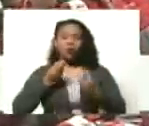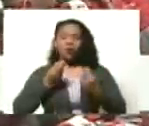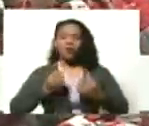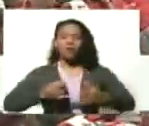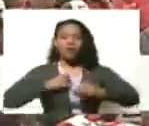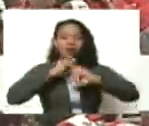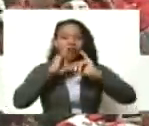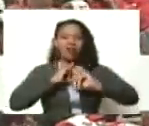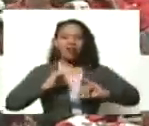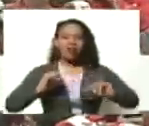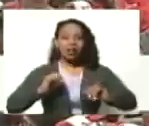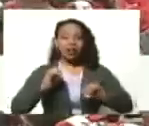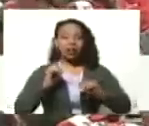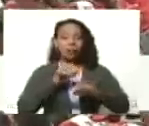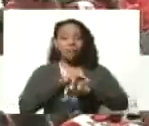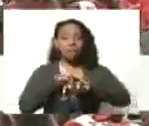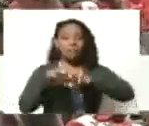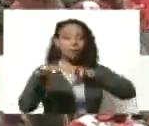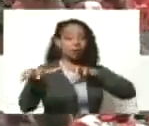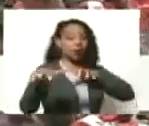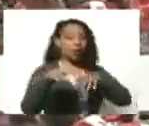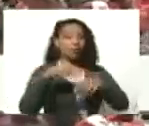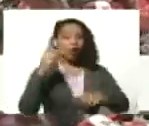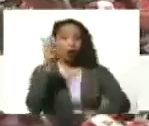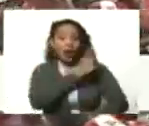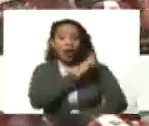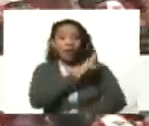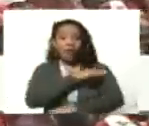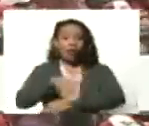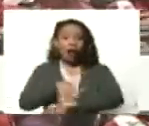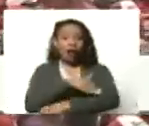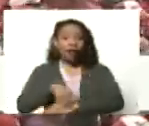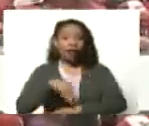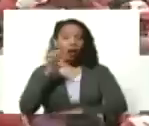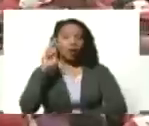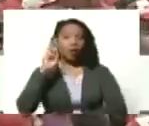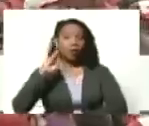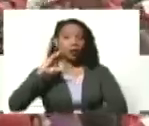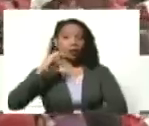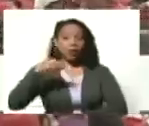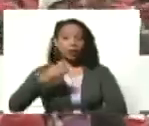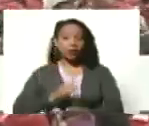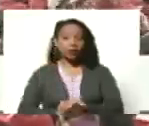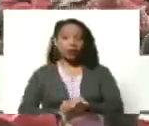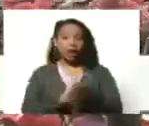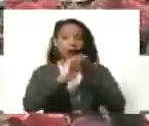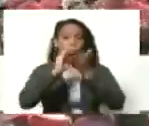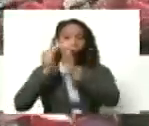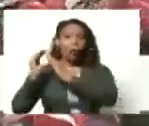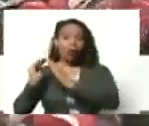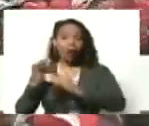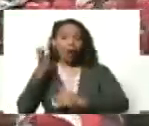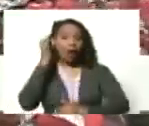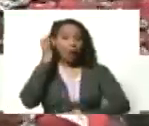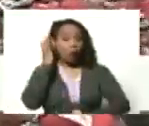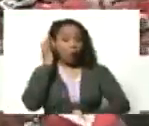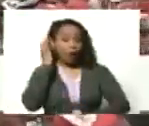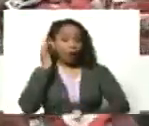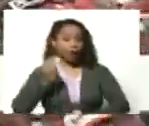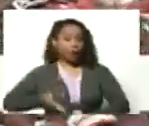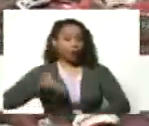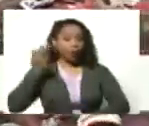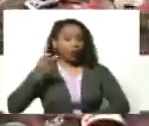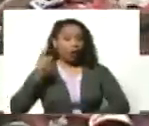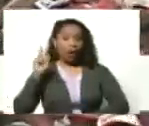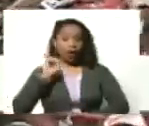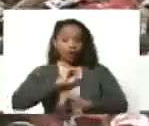contentos que la mayoría de los jefes de calle, de VCH y de comunidad sean mujeres. Claro, ellas no vinieron